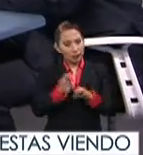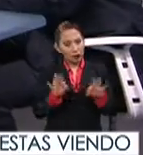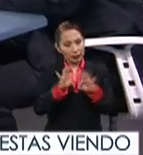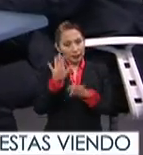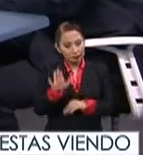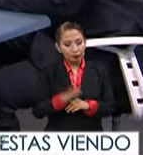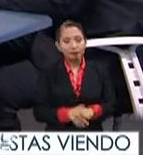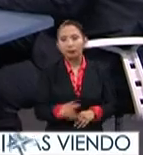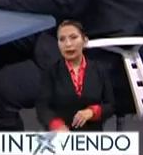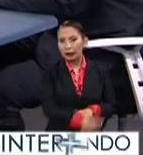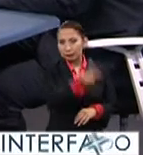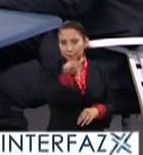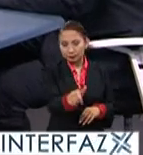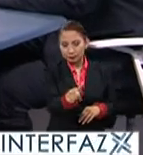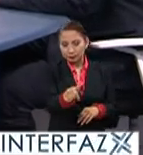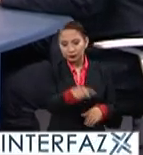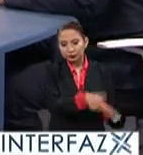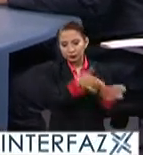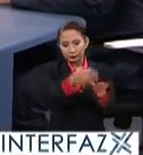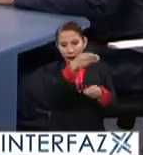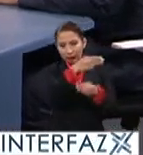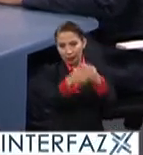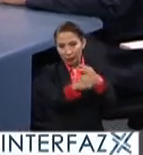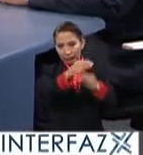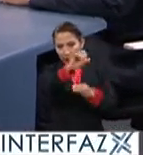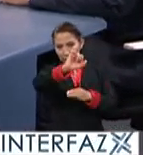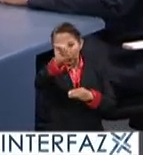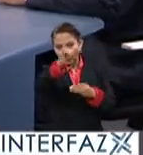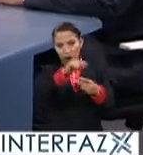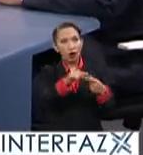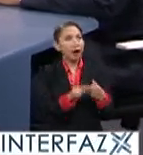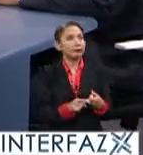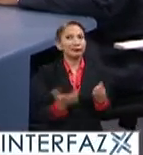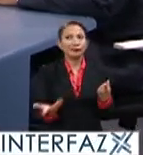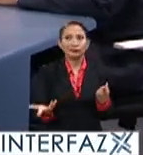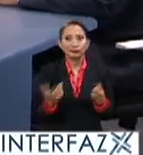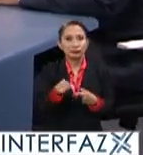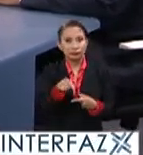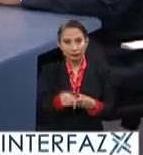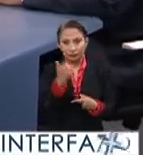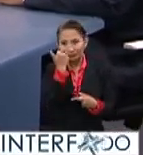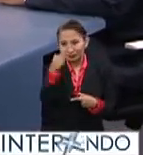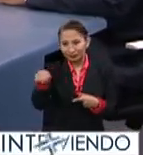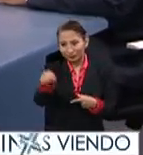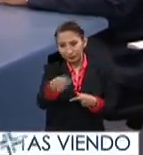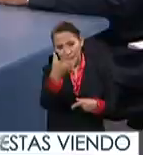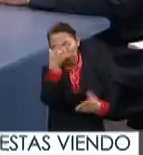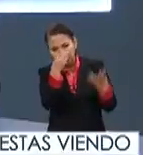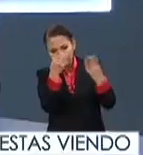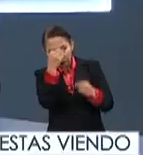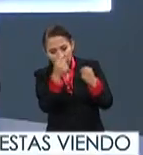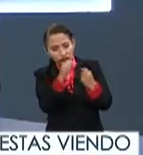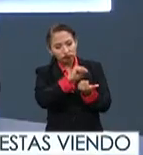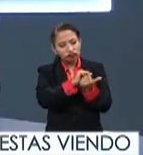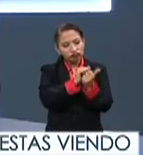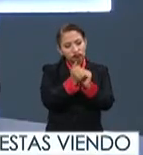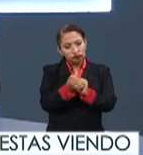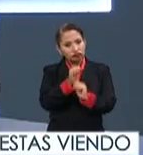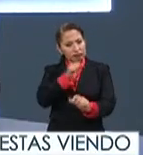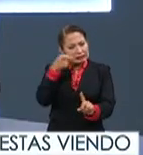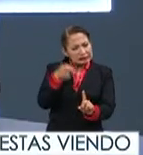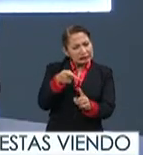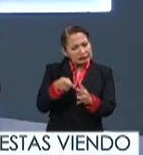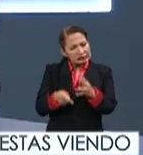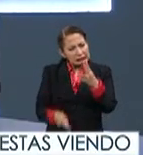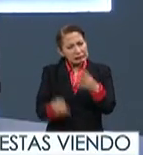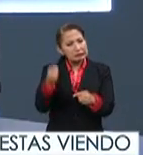principal. Después vienen materias en el área profesional donde los estudiantes van a desarrollar aspectos muy